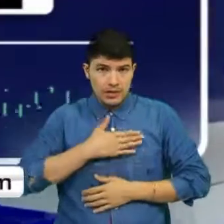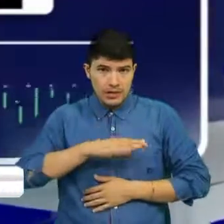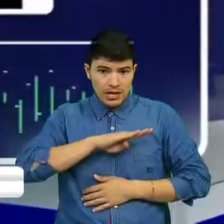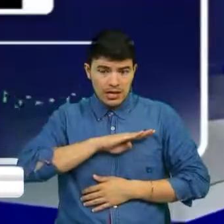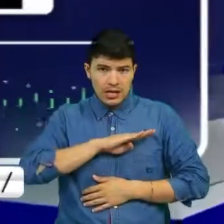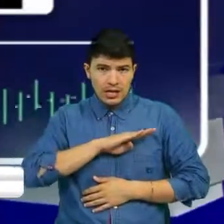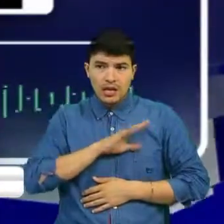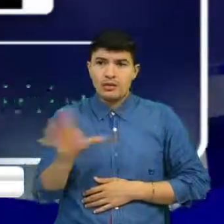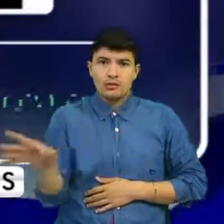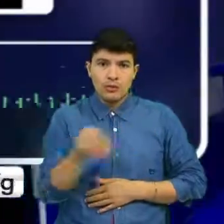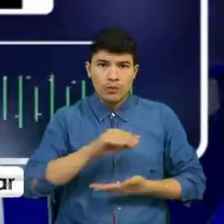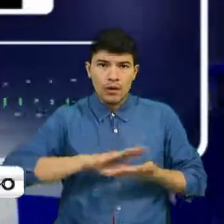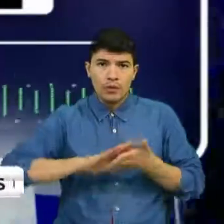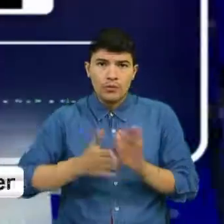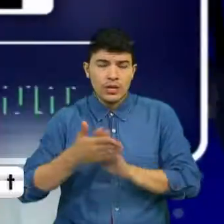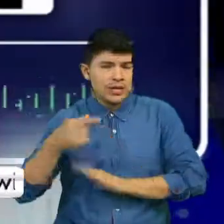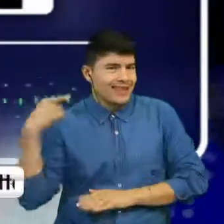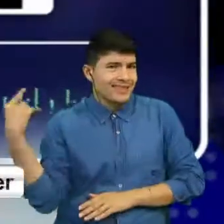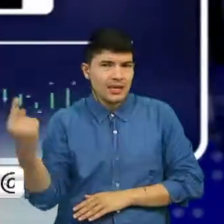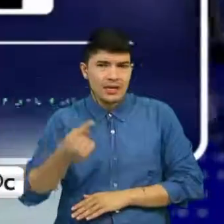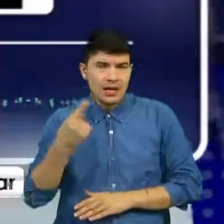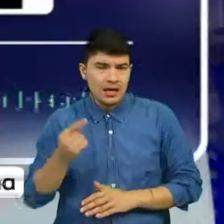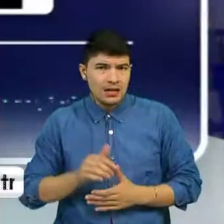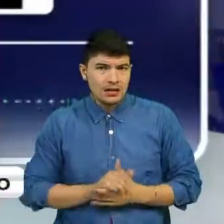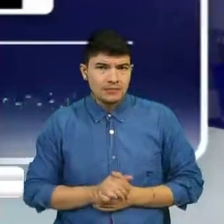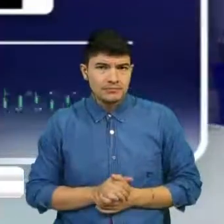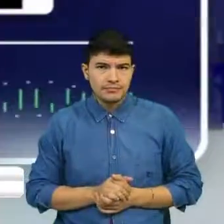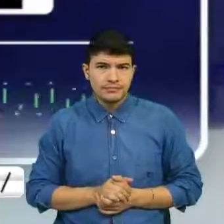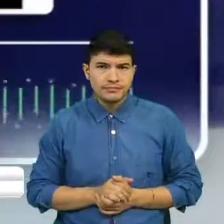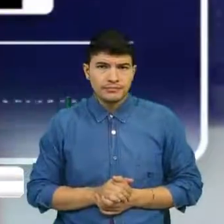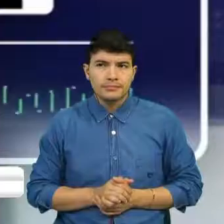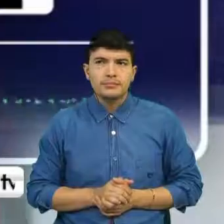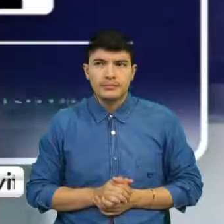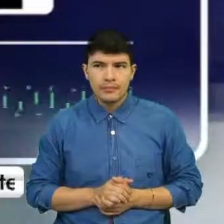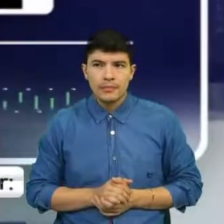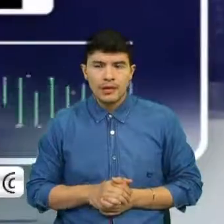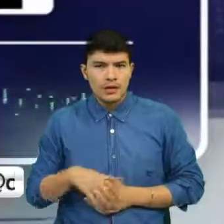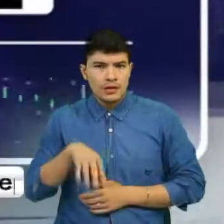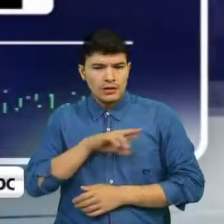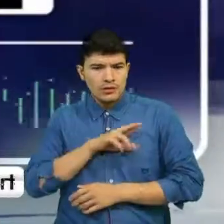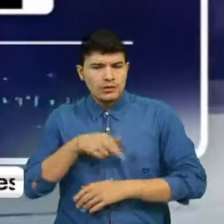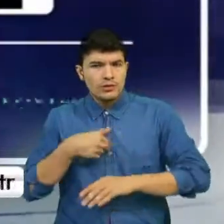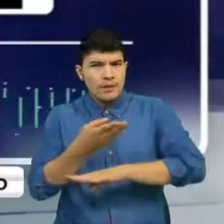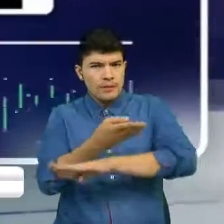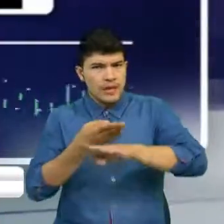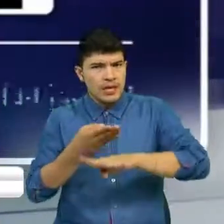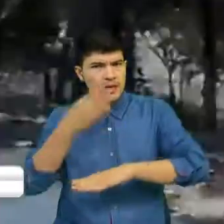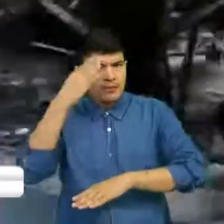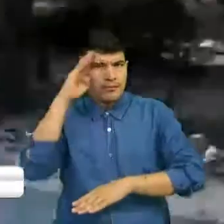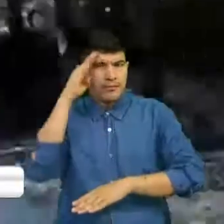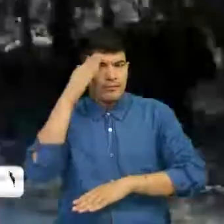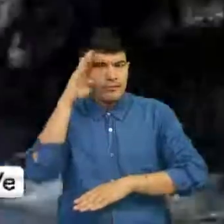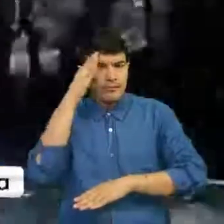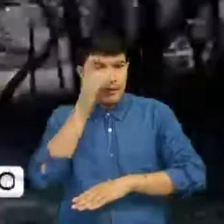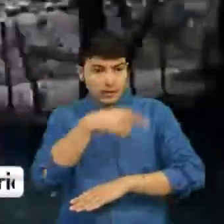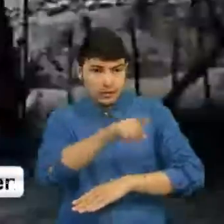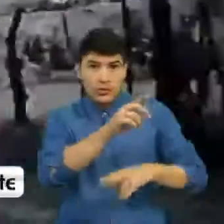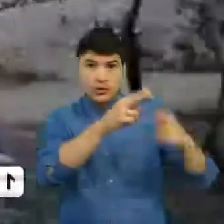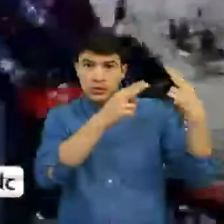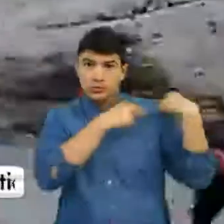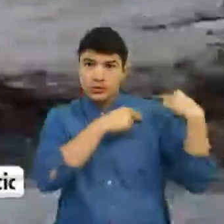sino a toda la comunidad en general y donde exigimos desde luego a las autoridades competentes